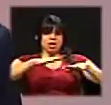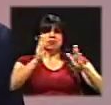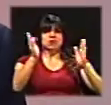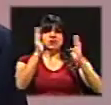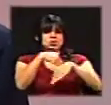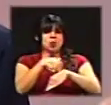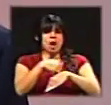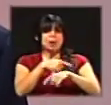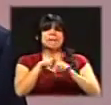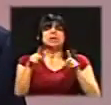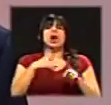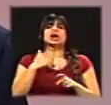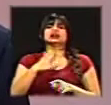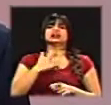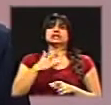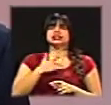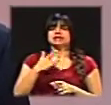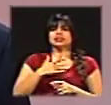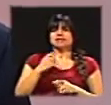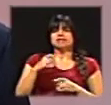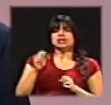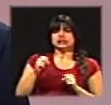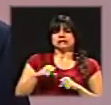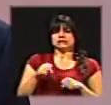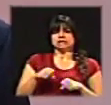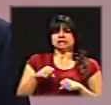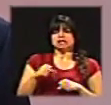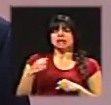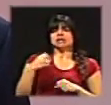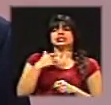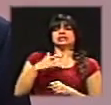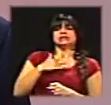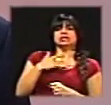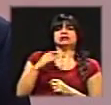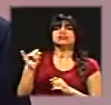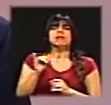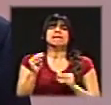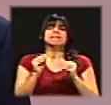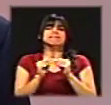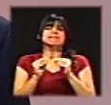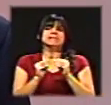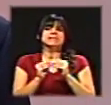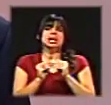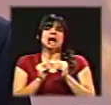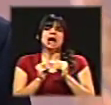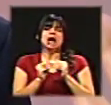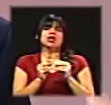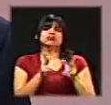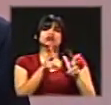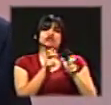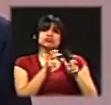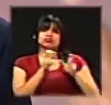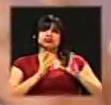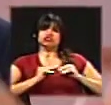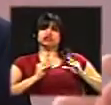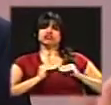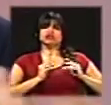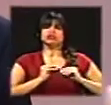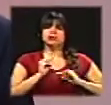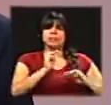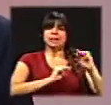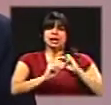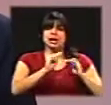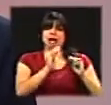sí hay unas ciertas sensibilidades. En tanto, unas sensibilidades, uno podría decir, son más receptivas hacia el discurso del